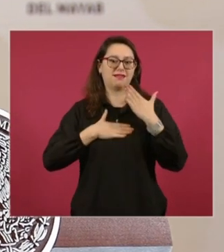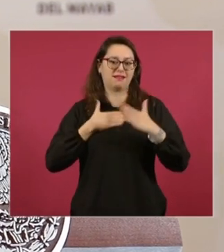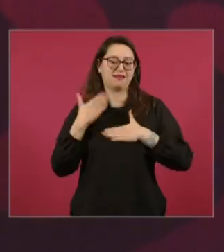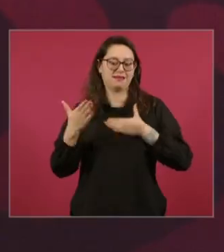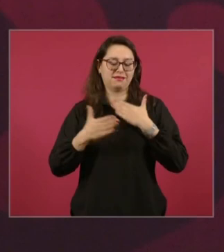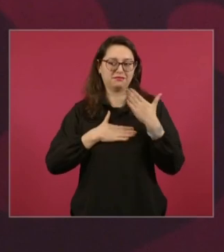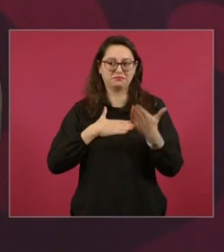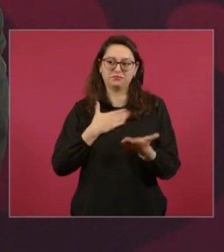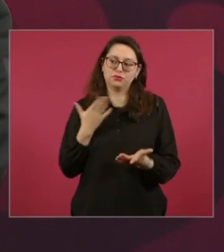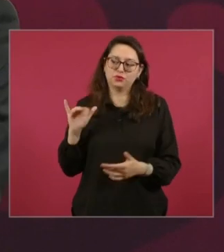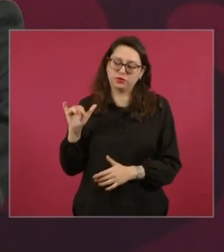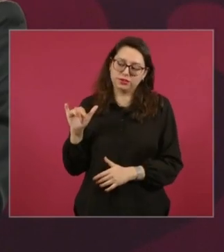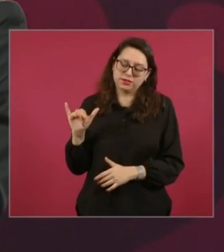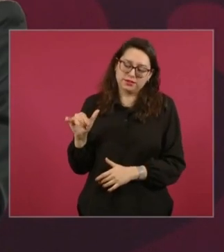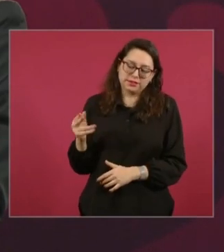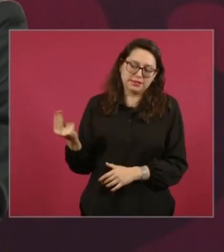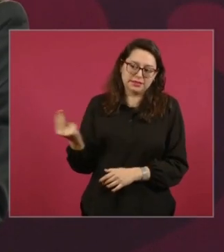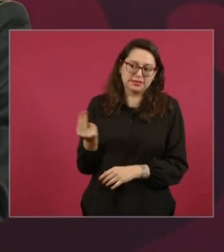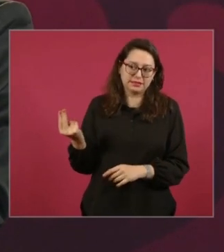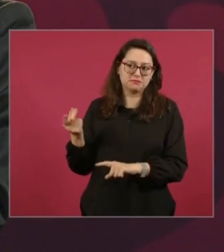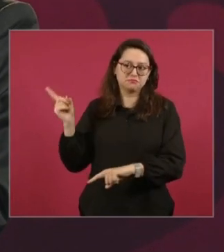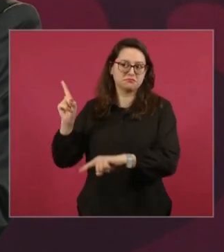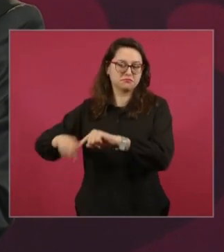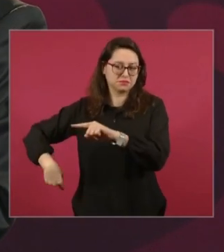Y ahora